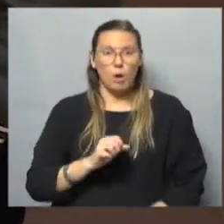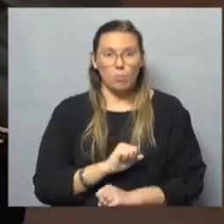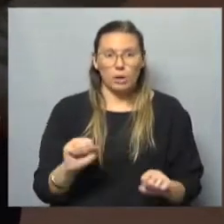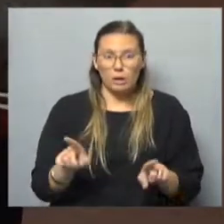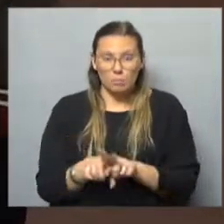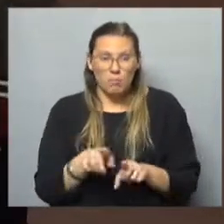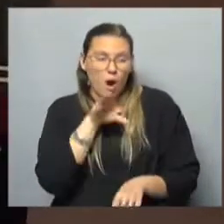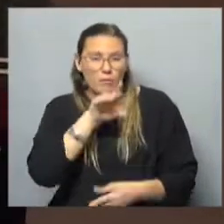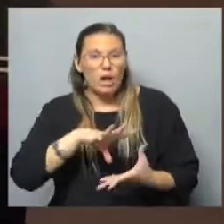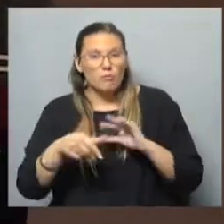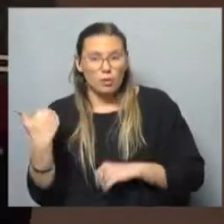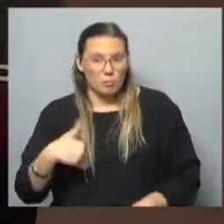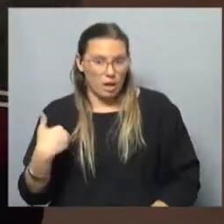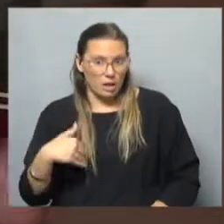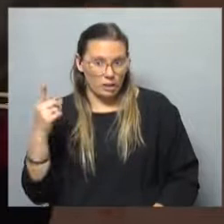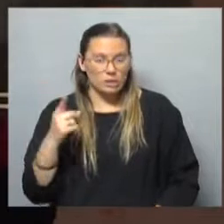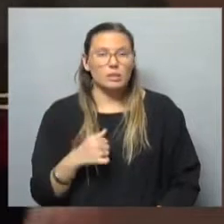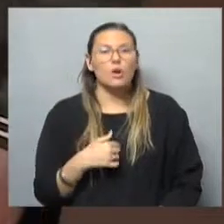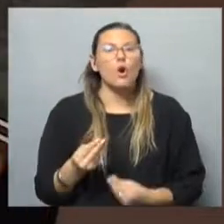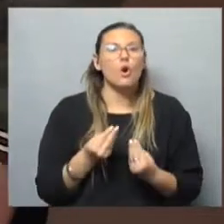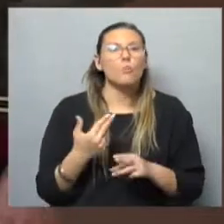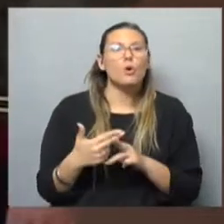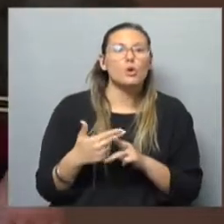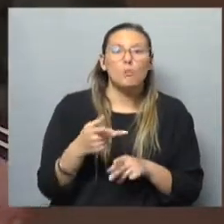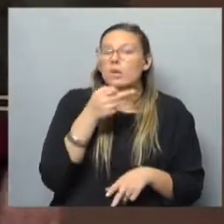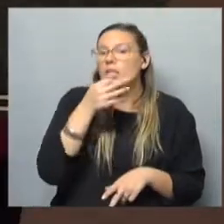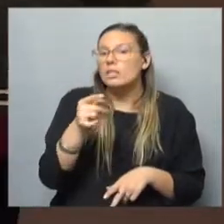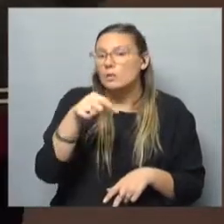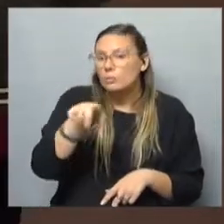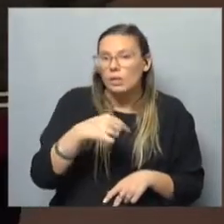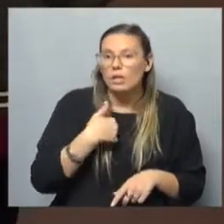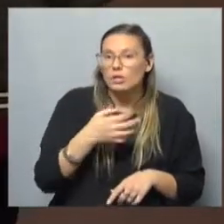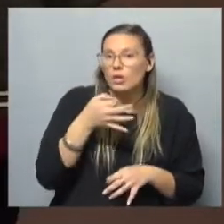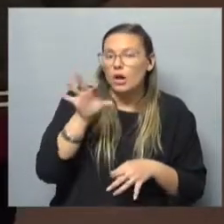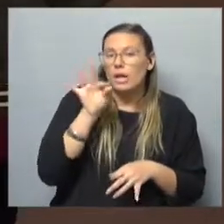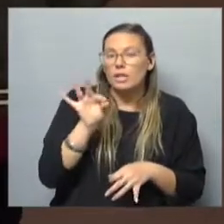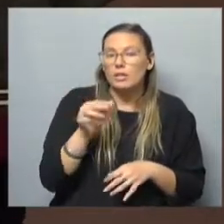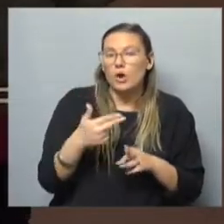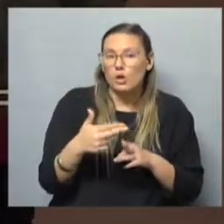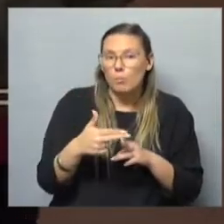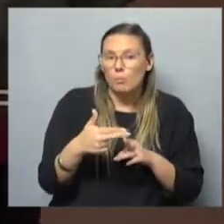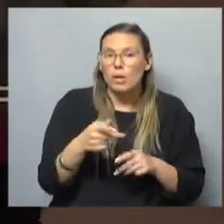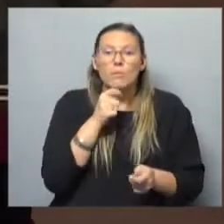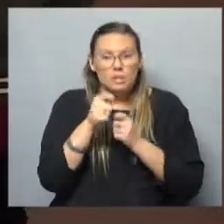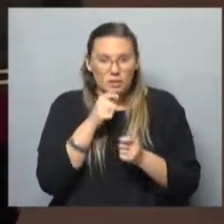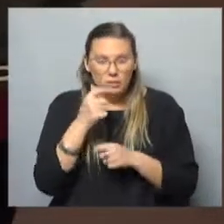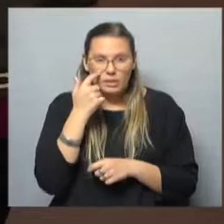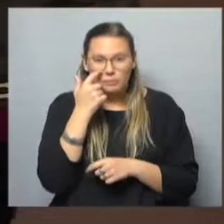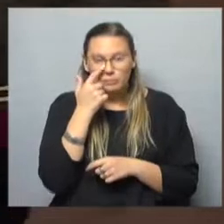porteño también. Perfecto. ¿Cómo se llama? ¿Lo dicen ustedes? ¿Lo digo yo eso? ¿O se lo pregunto vos, ahora? Decilo vos, entrevista. Bueno, sí.